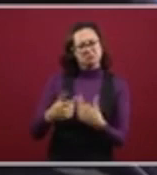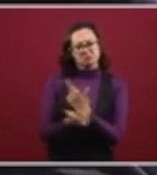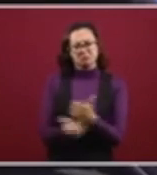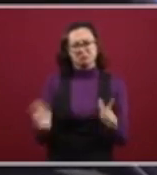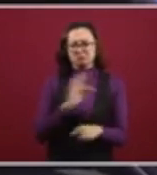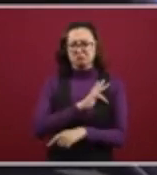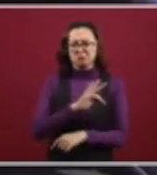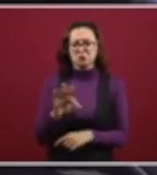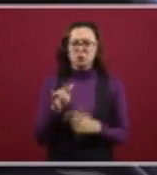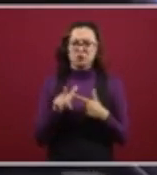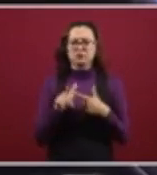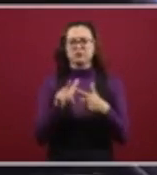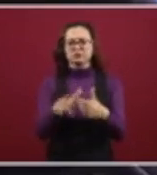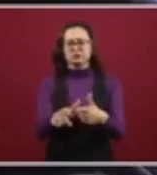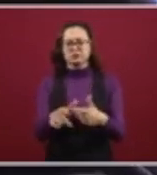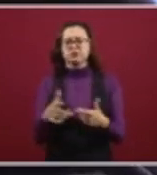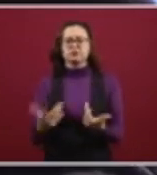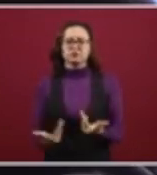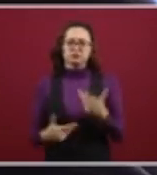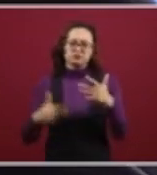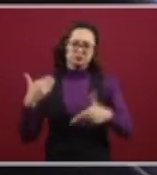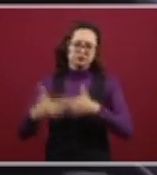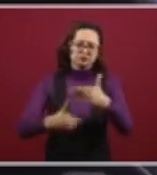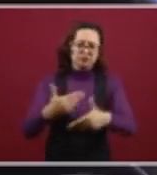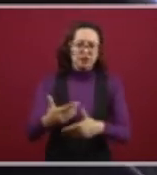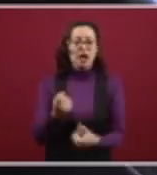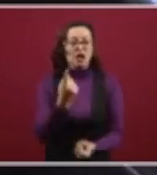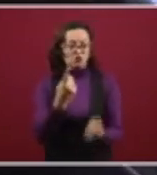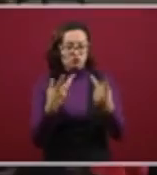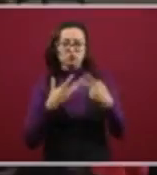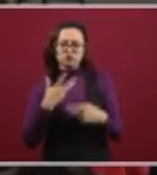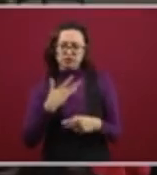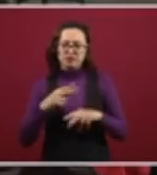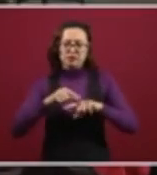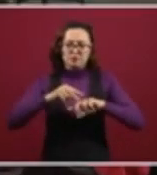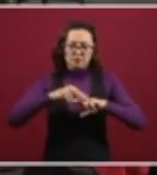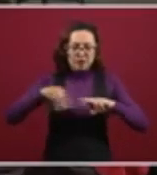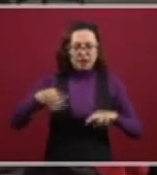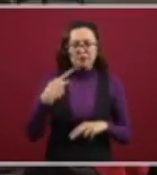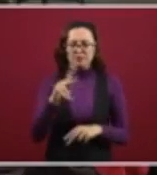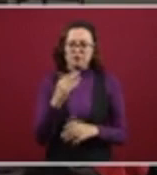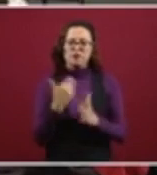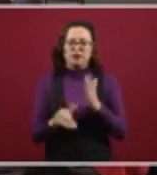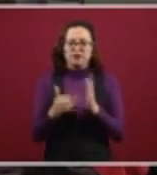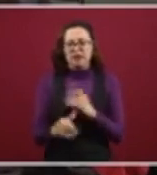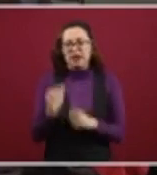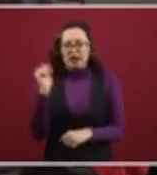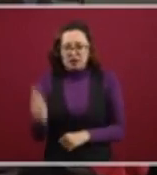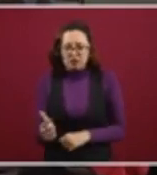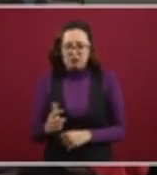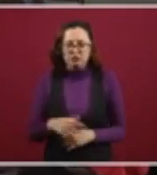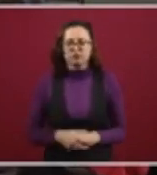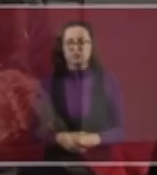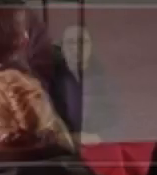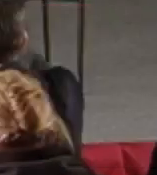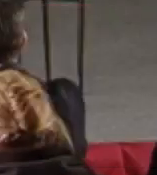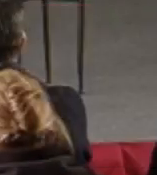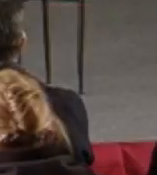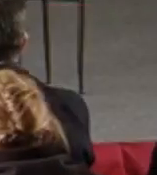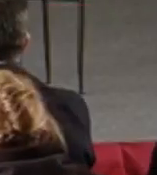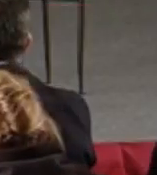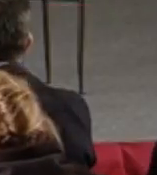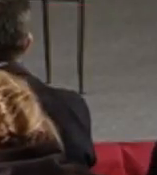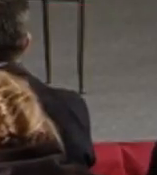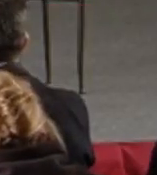a estos beneficiarios que ya cuentan con su vale. Entonces estamos en ese proceso. Y señor presidente,